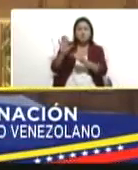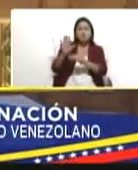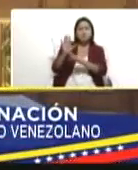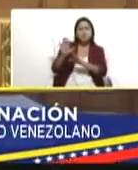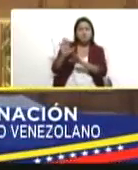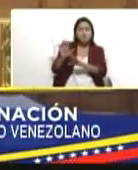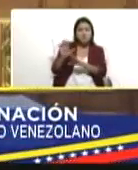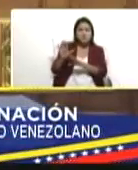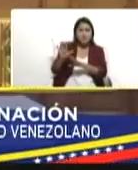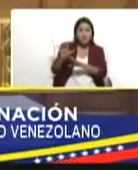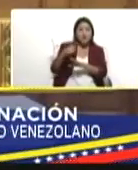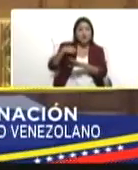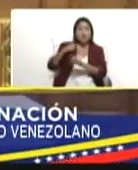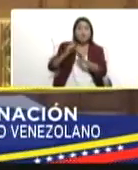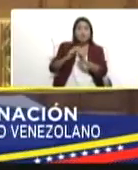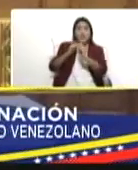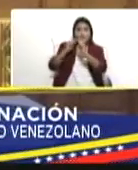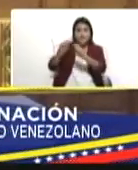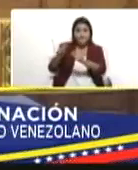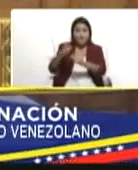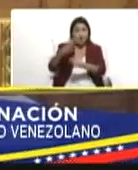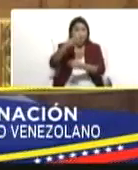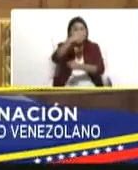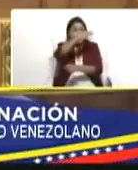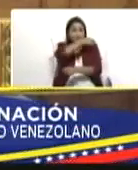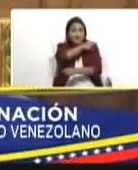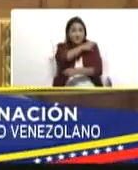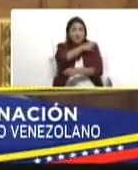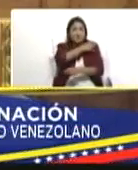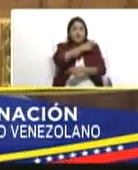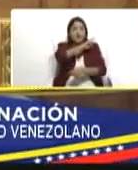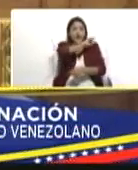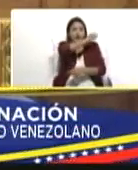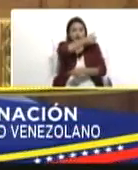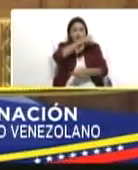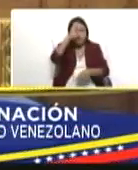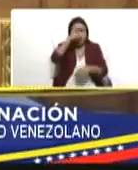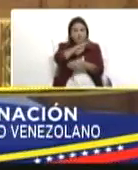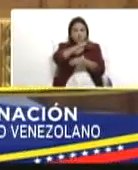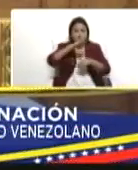acababa de nombrar comandante de un Batallón en Maracaibo